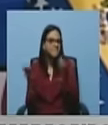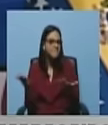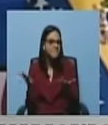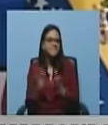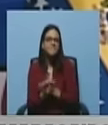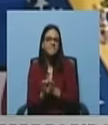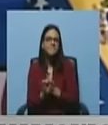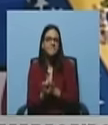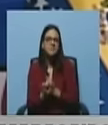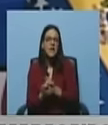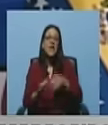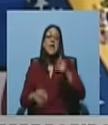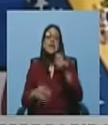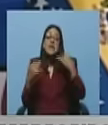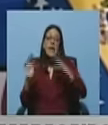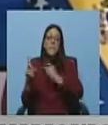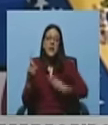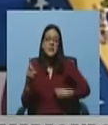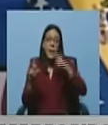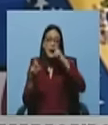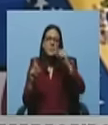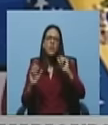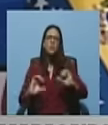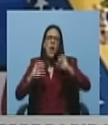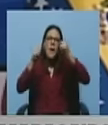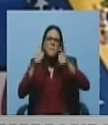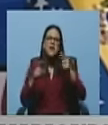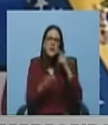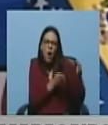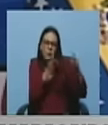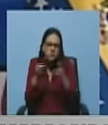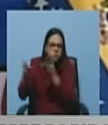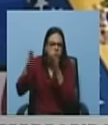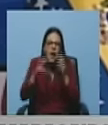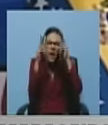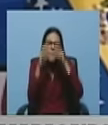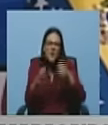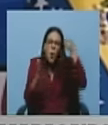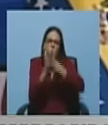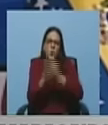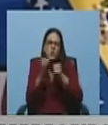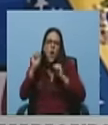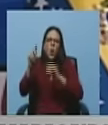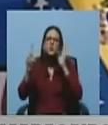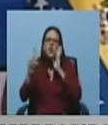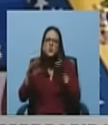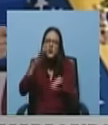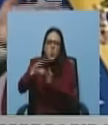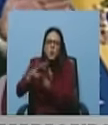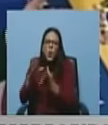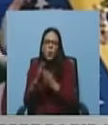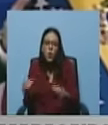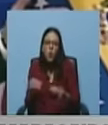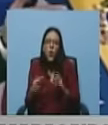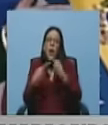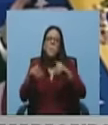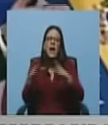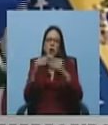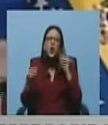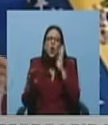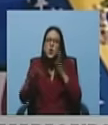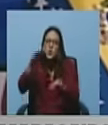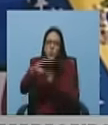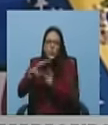Y quizás el presidente Nicolás Maduro ha emprendido una cruzada de lucha contra la corrupción. Pero toda la corrupción